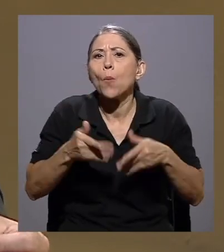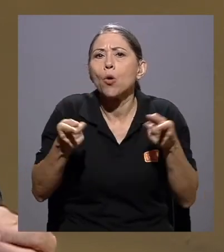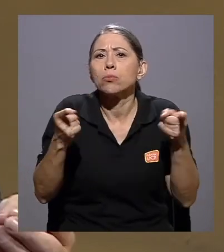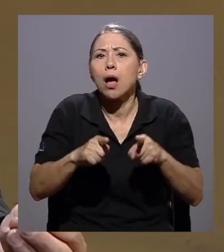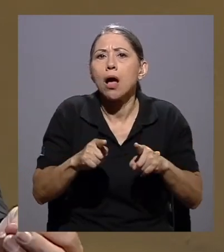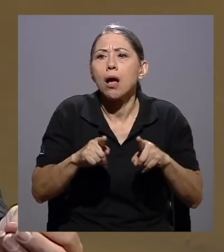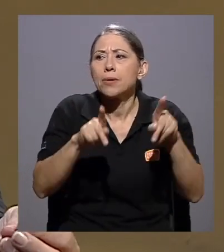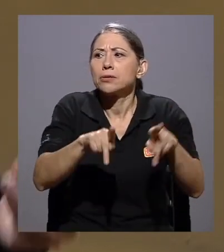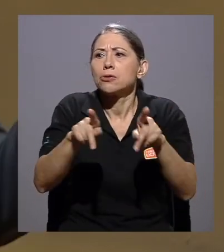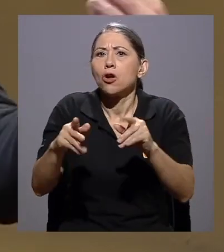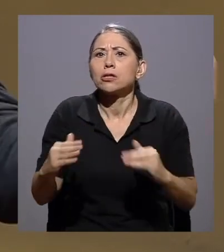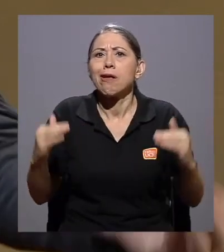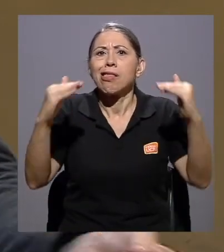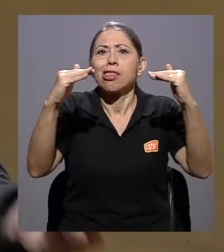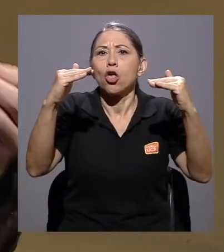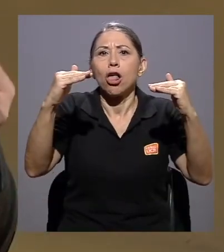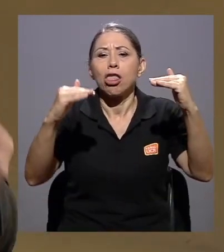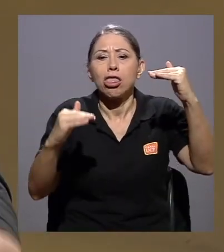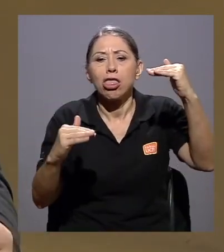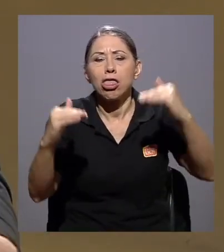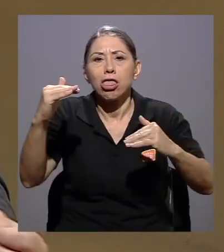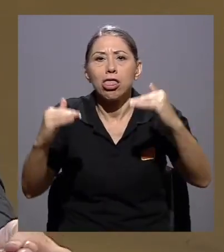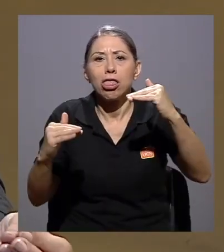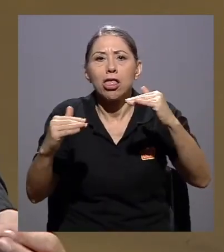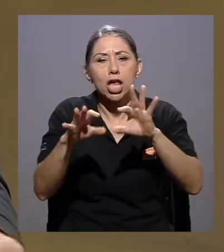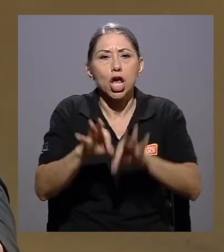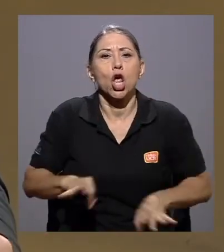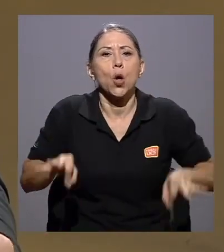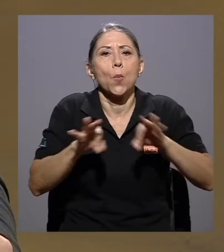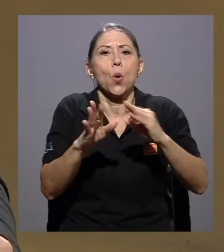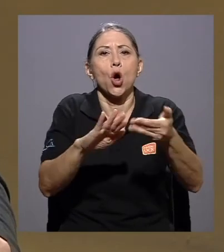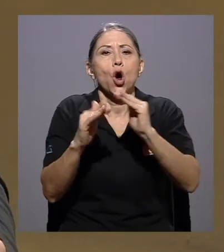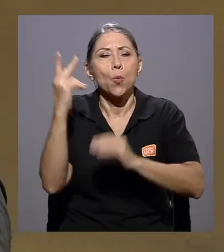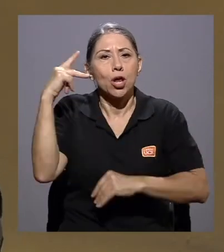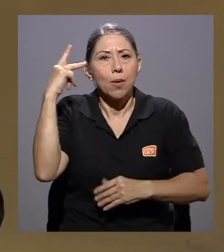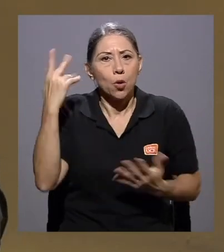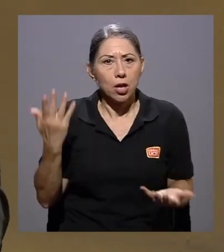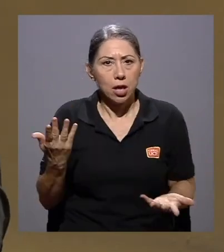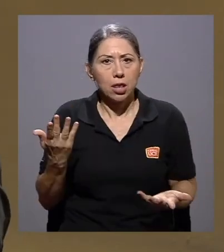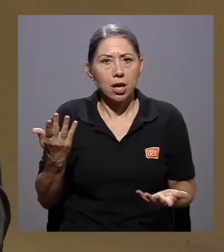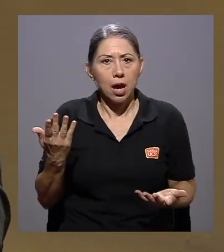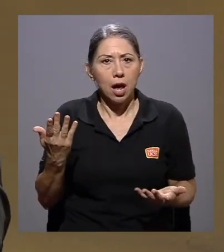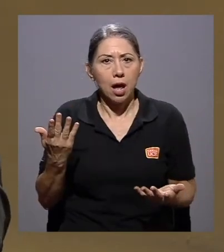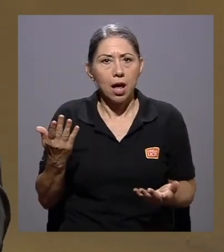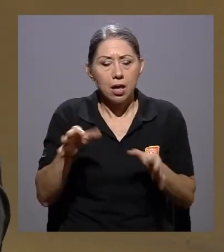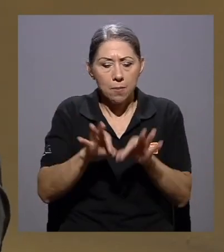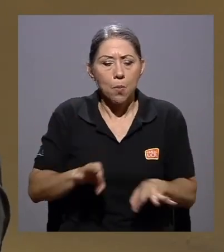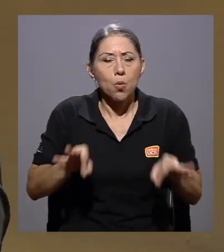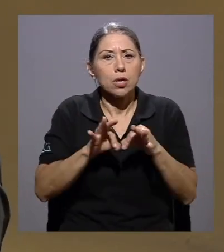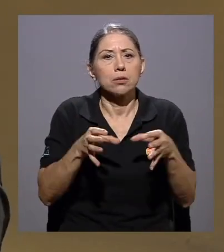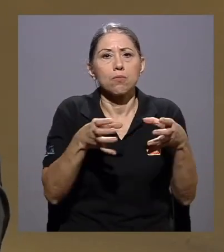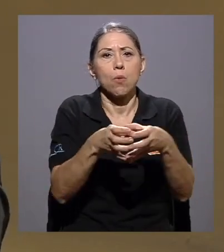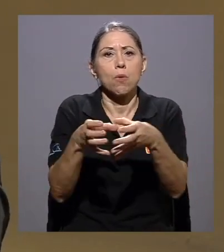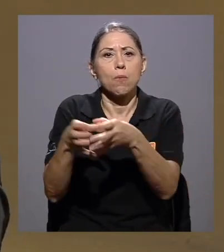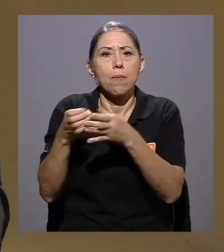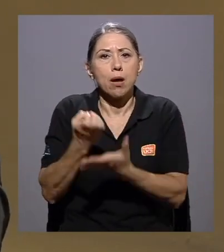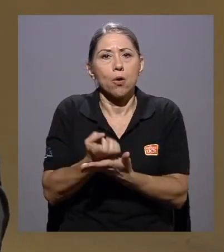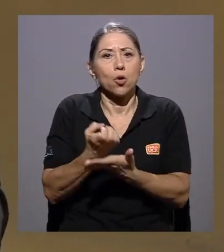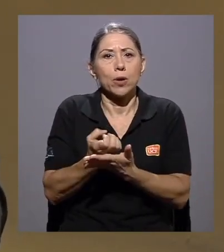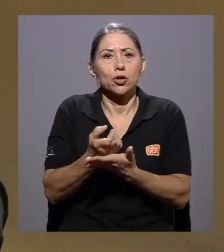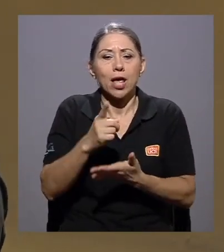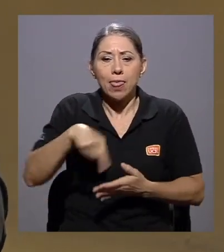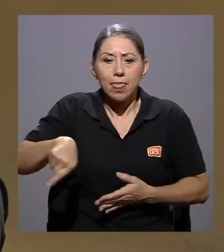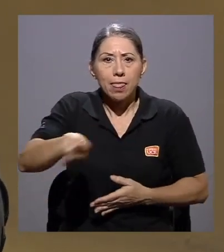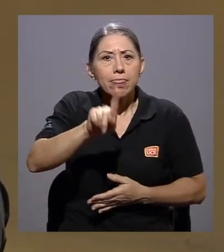desigualdades y la relevancia que tenemos como comunidad política, como grupos económicos